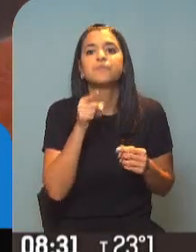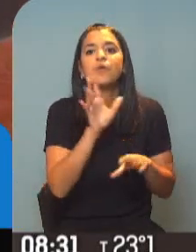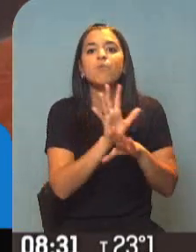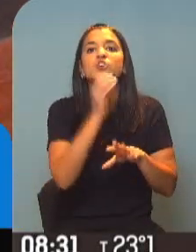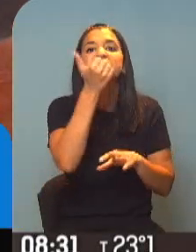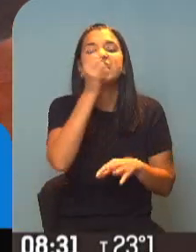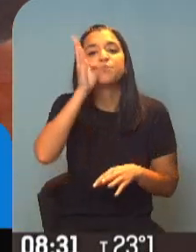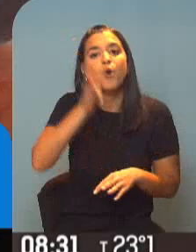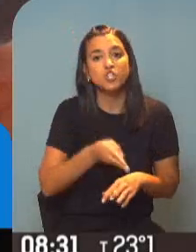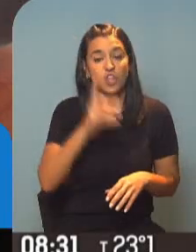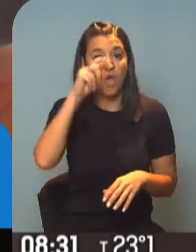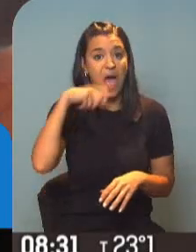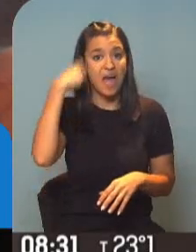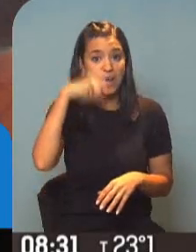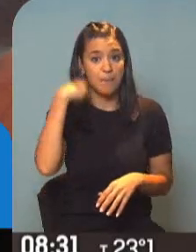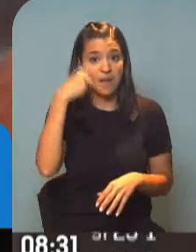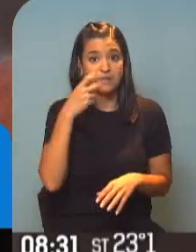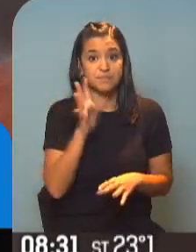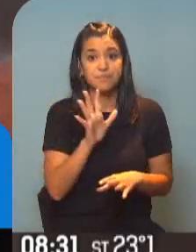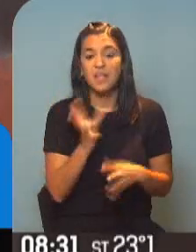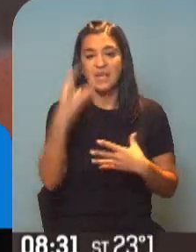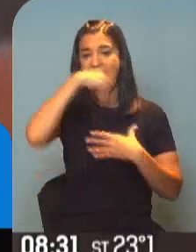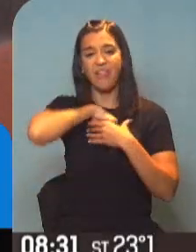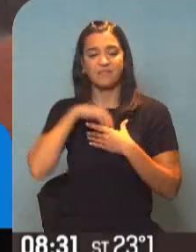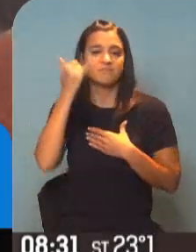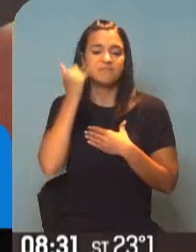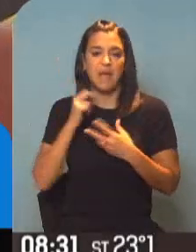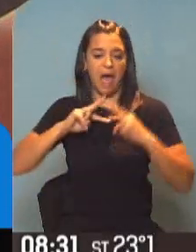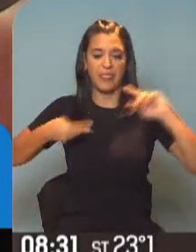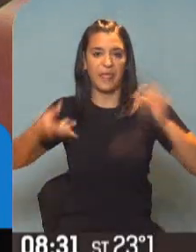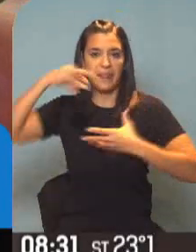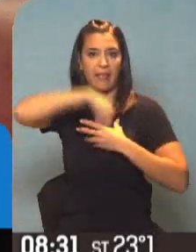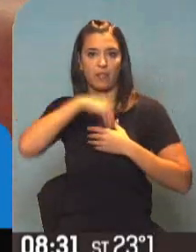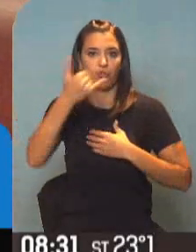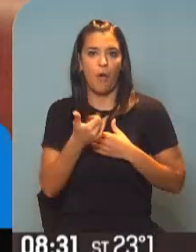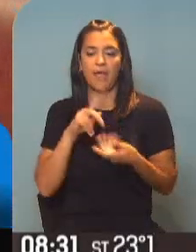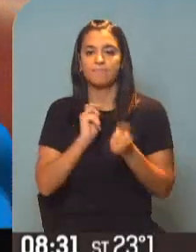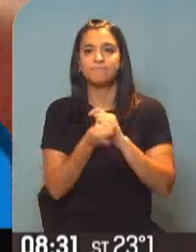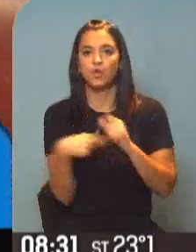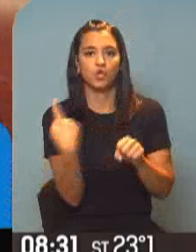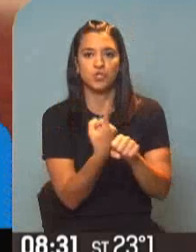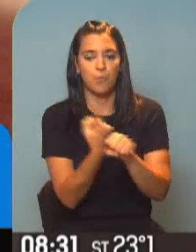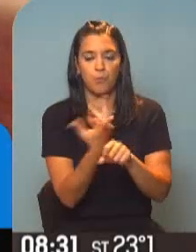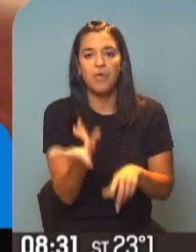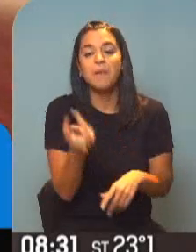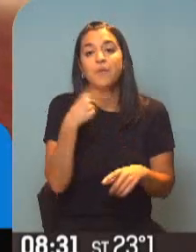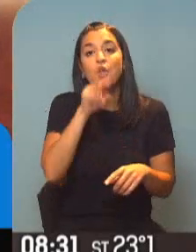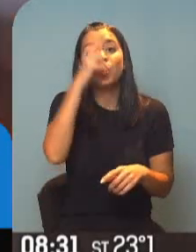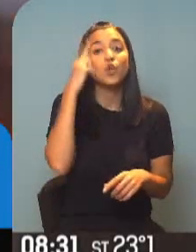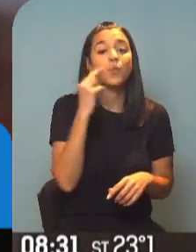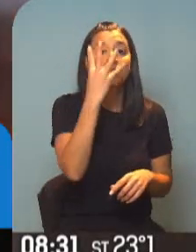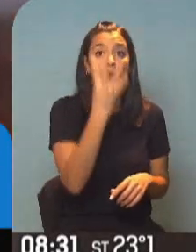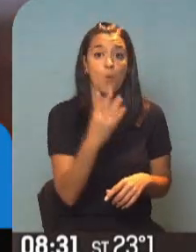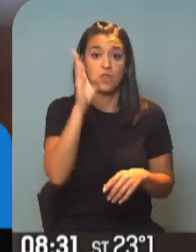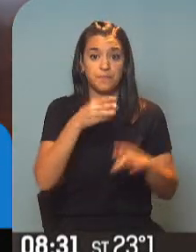un 6 por ciento de los animales karen que lo traen genético y es muy difícil de modificar pero el otro 94 se divide en dos la